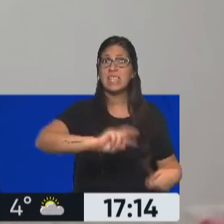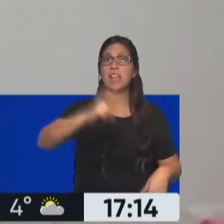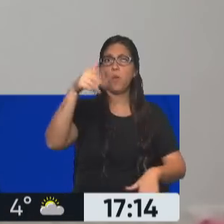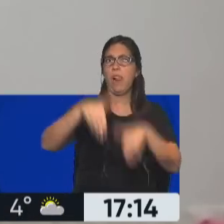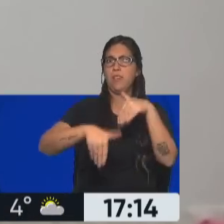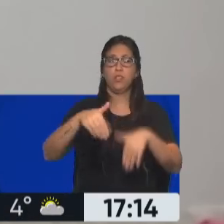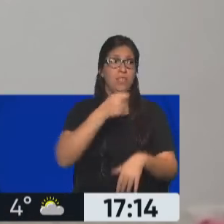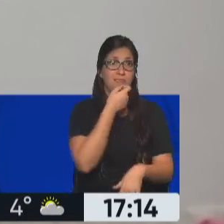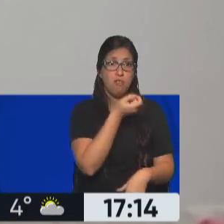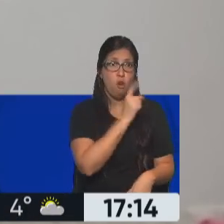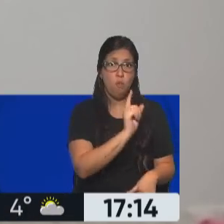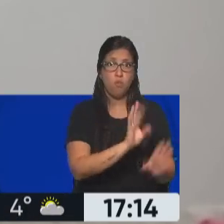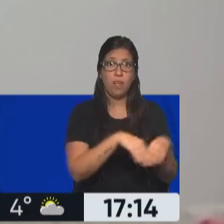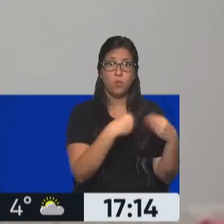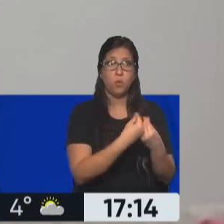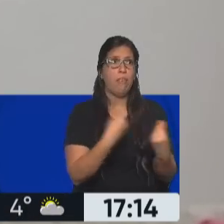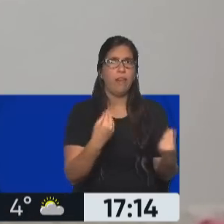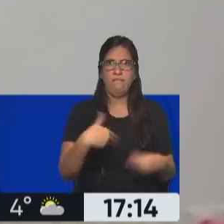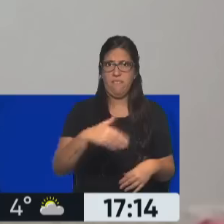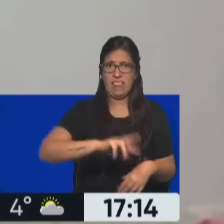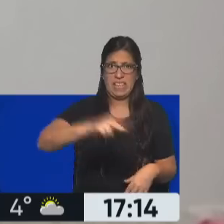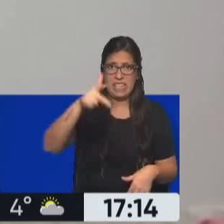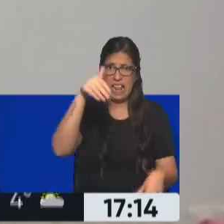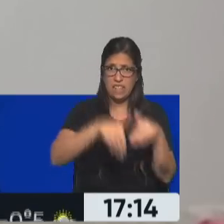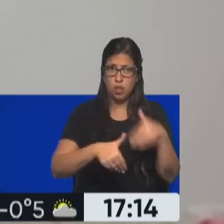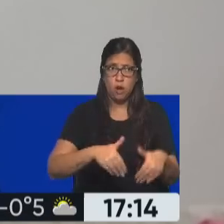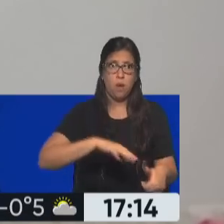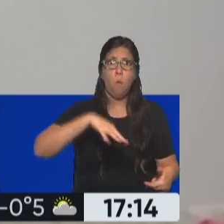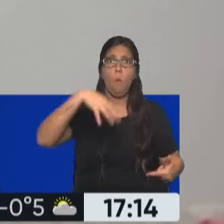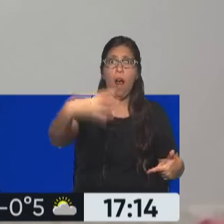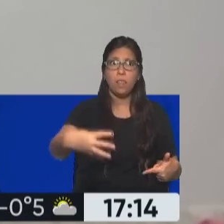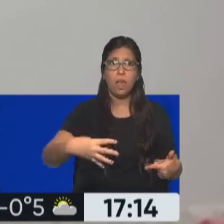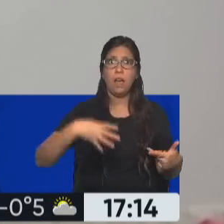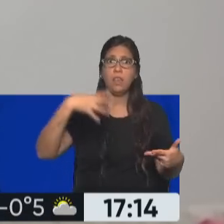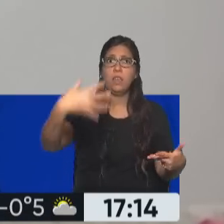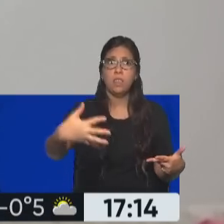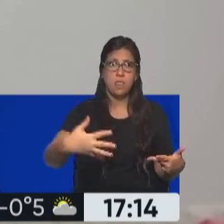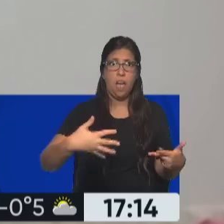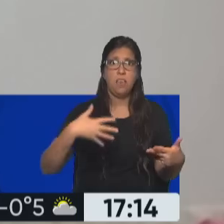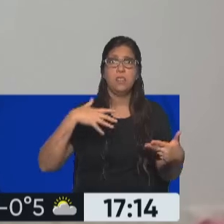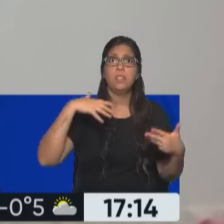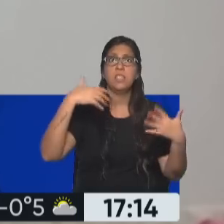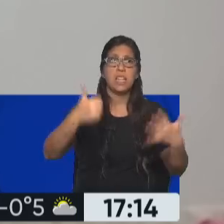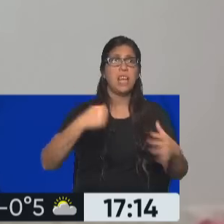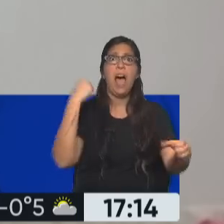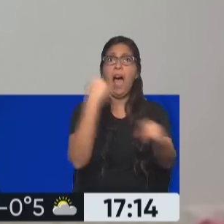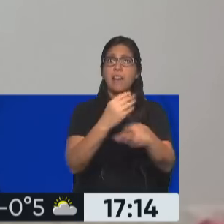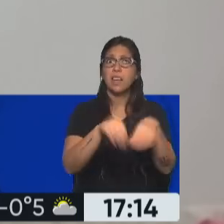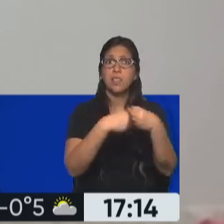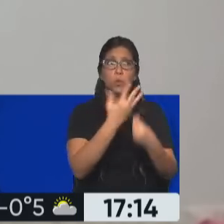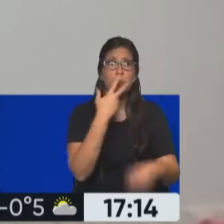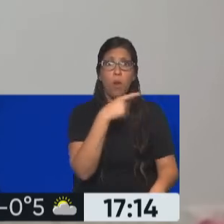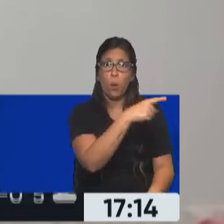si no les gustan los resultados, ¿qué vamos? ¿Una tercera? ¿De una cuarta? ¿De una quinta? Hasta que le gusten los resultados a